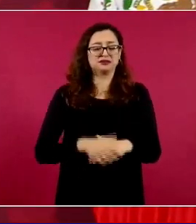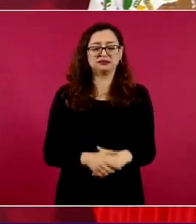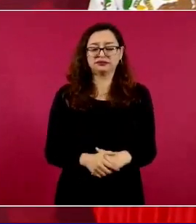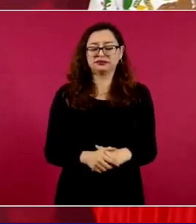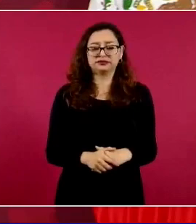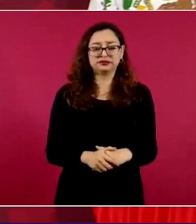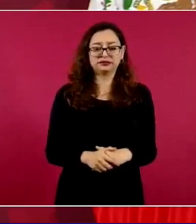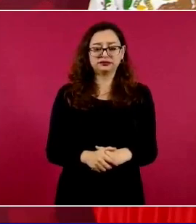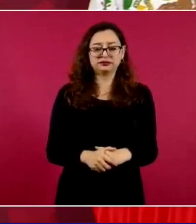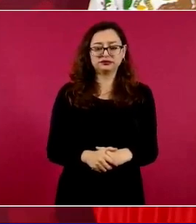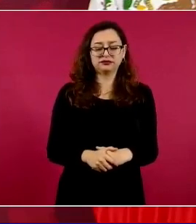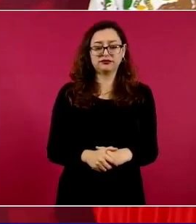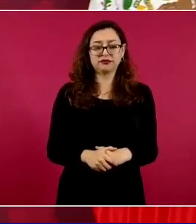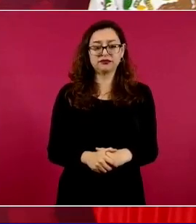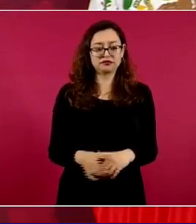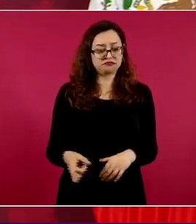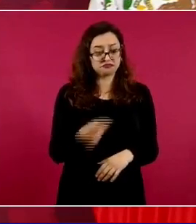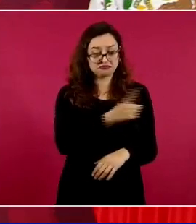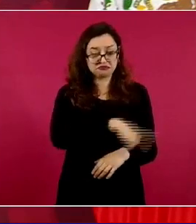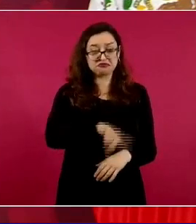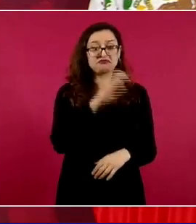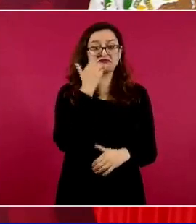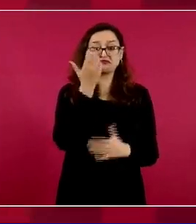Y cada vez que quieran expresarse,